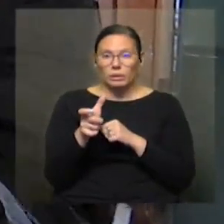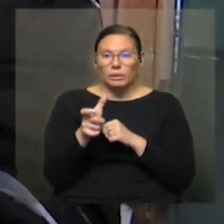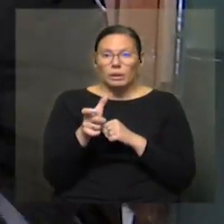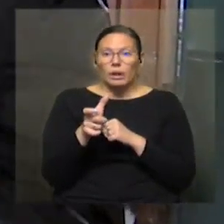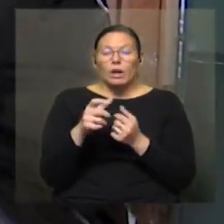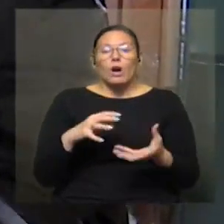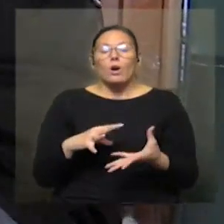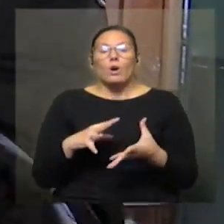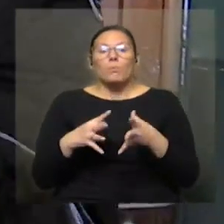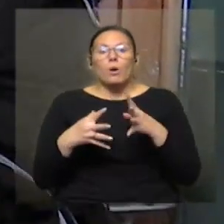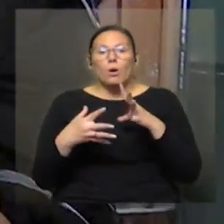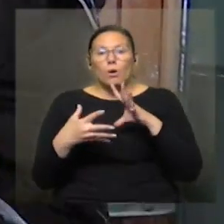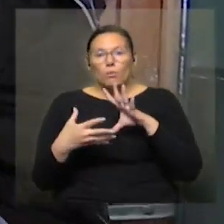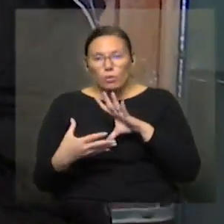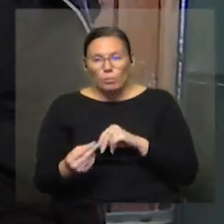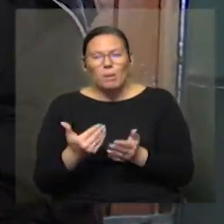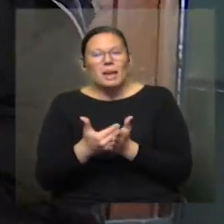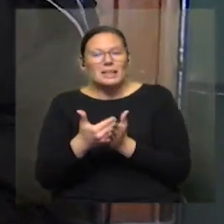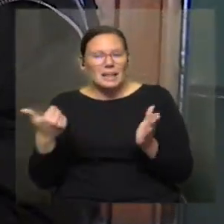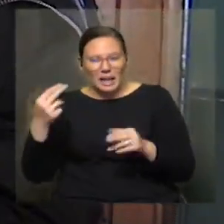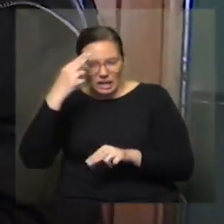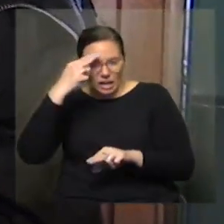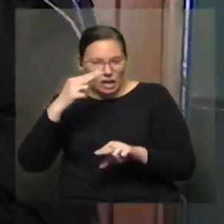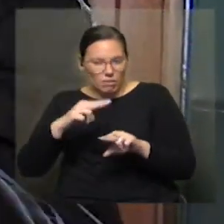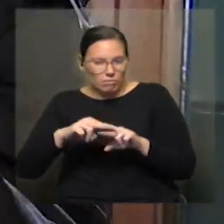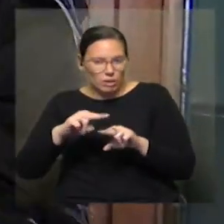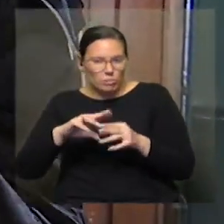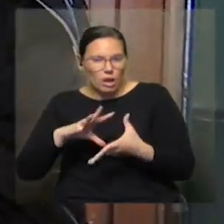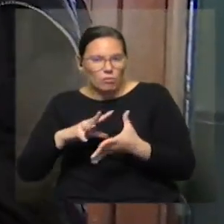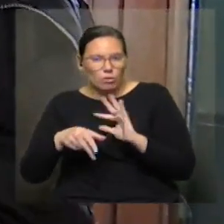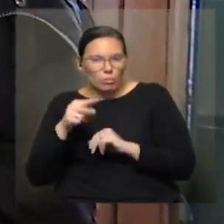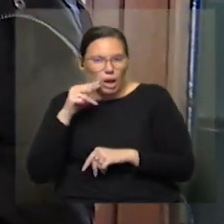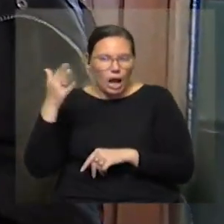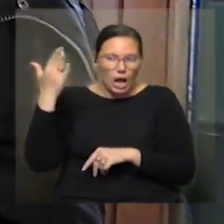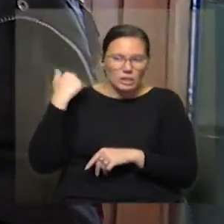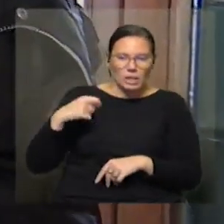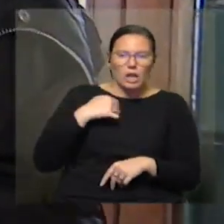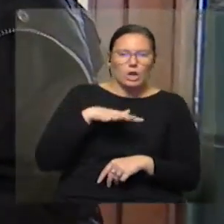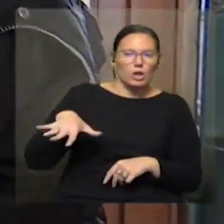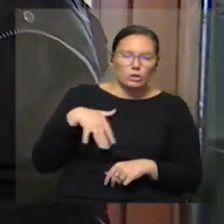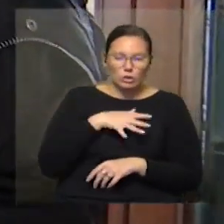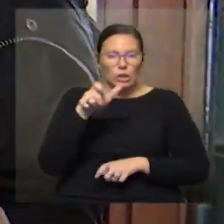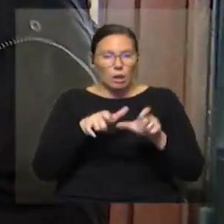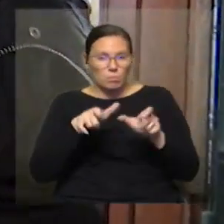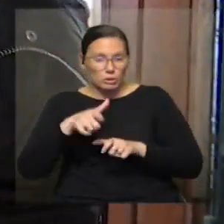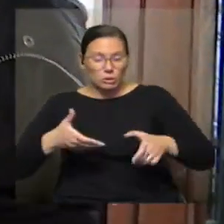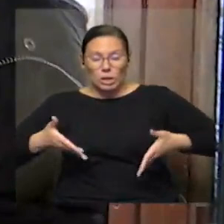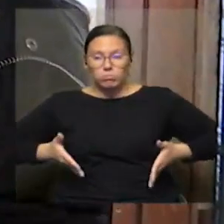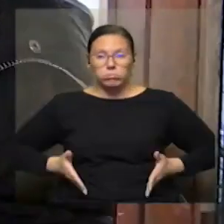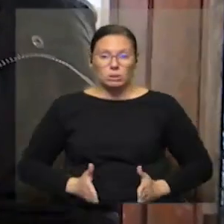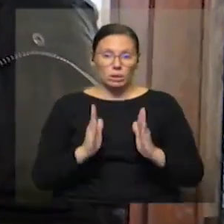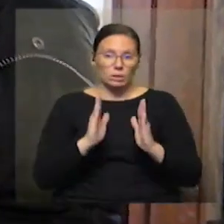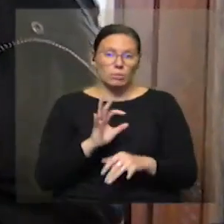como método para despatologizar un poco a cómo nos tenía la sociedad a las personas que nacemos